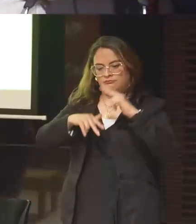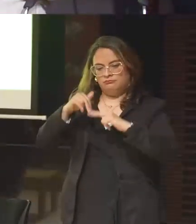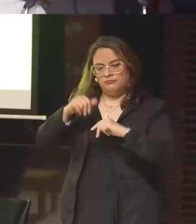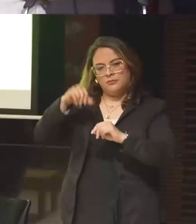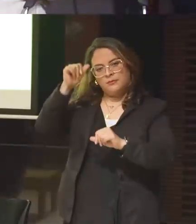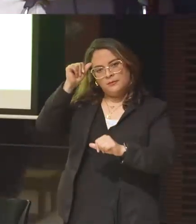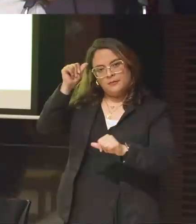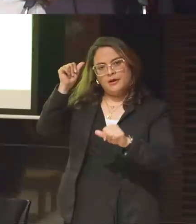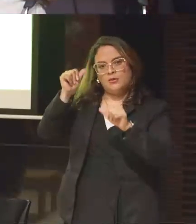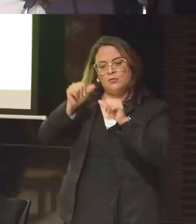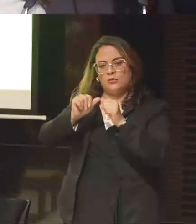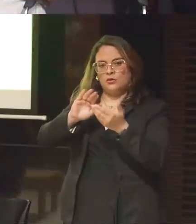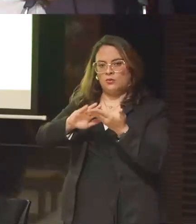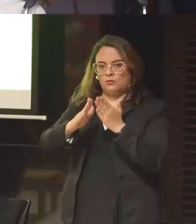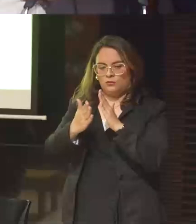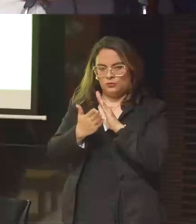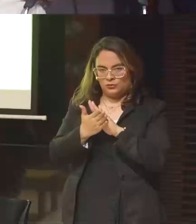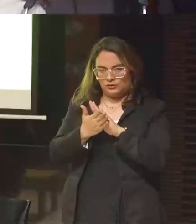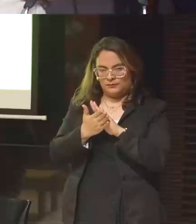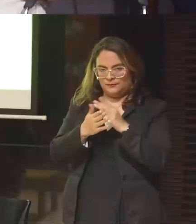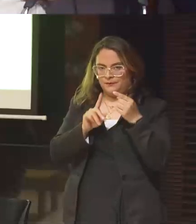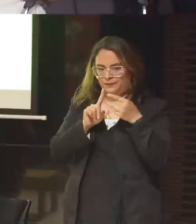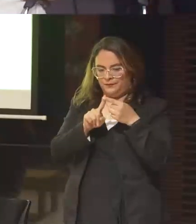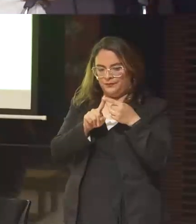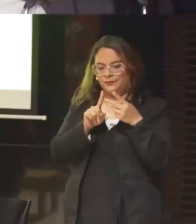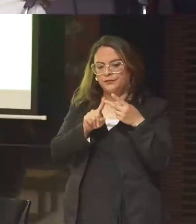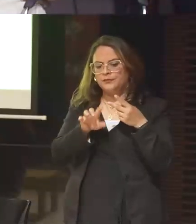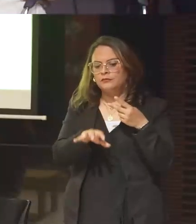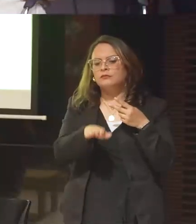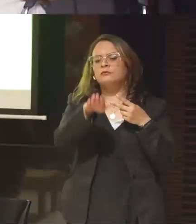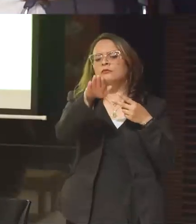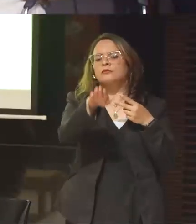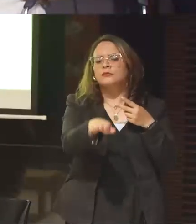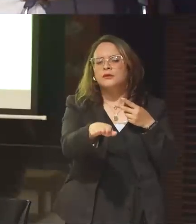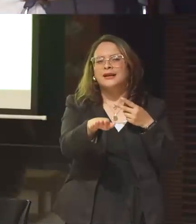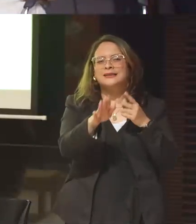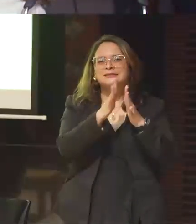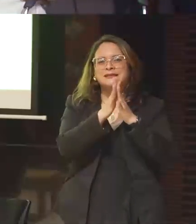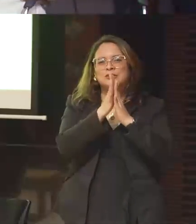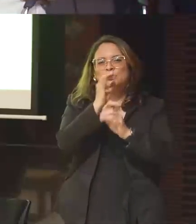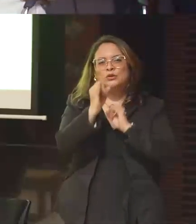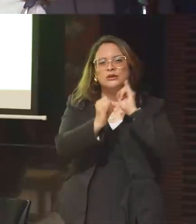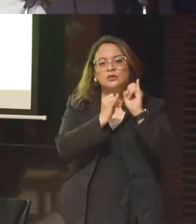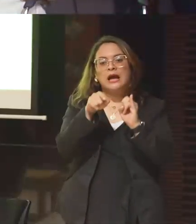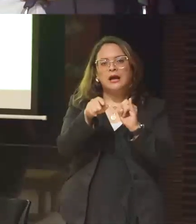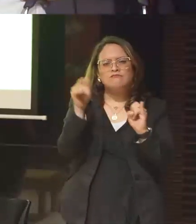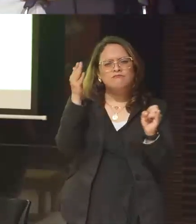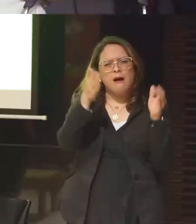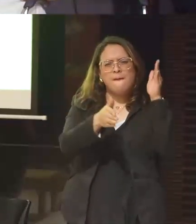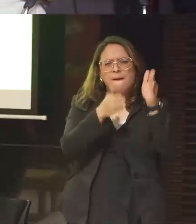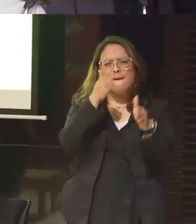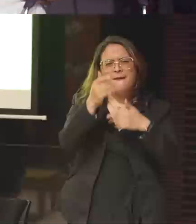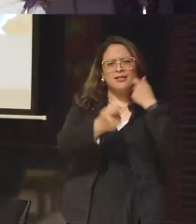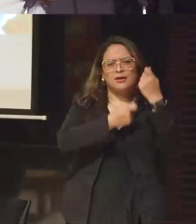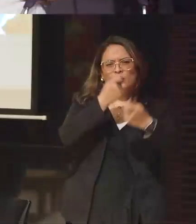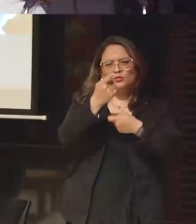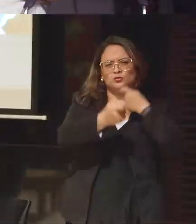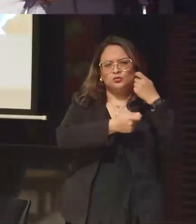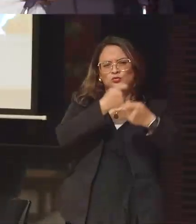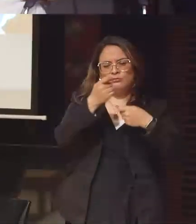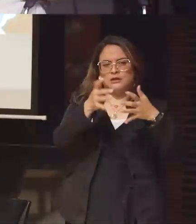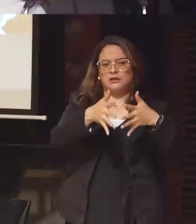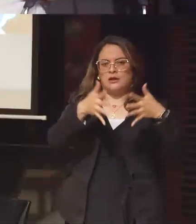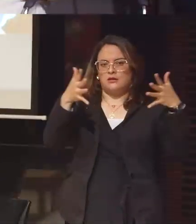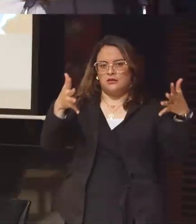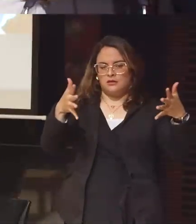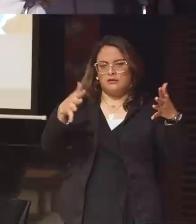de comunidad, pero también el centro internacional, que es el punto del eje de negocios más importante que tiene la ciudad, que además